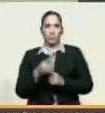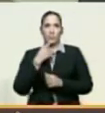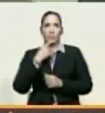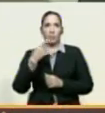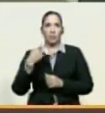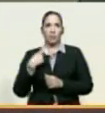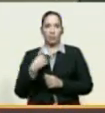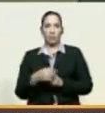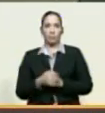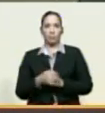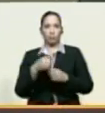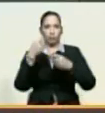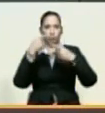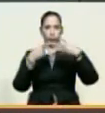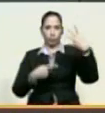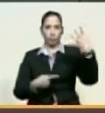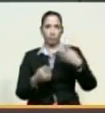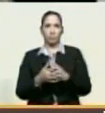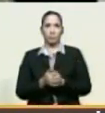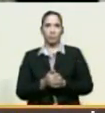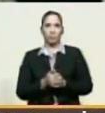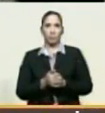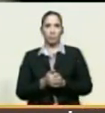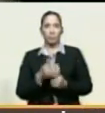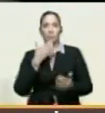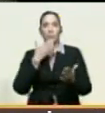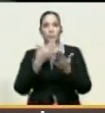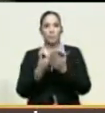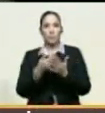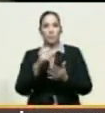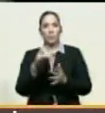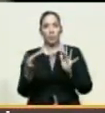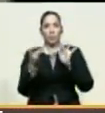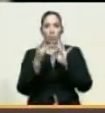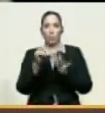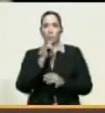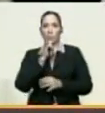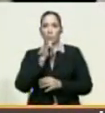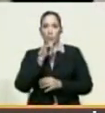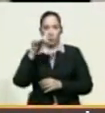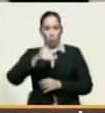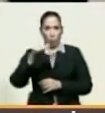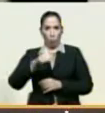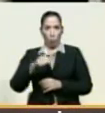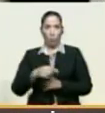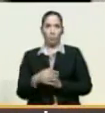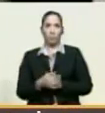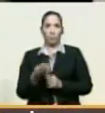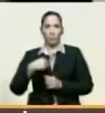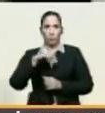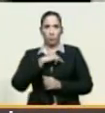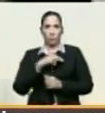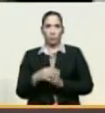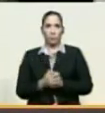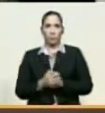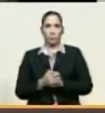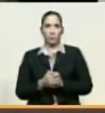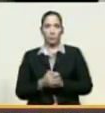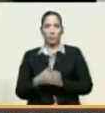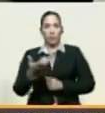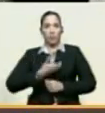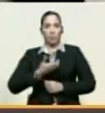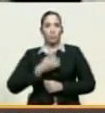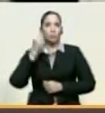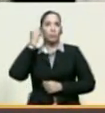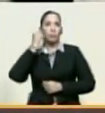para que nos cuente los detalles. Carlos, adelante. Gracias por este contacto informativo. Nosotros estamos en la Contraloría General de la República. Hasta acá se ha acercado el alcalde del